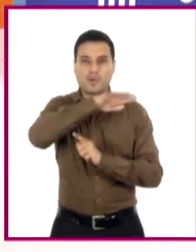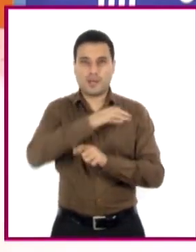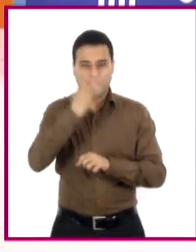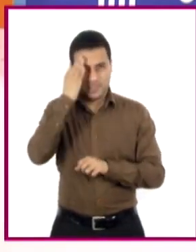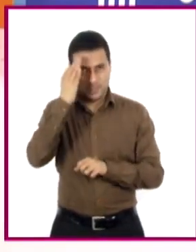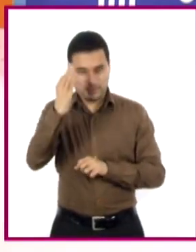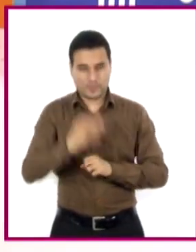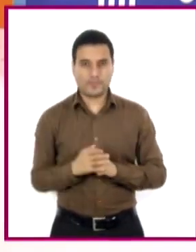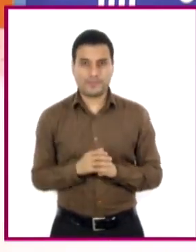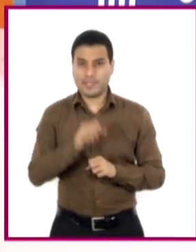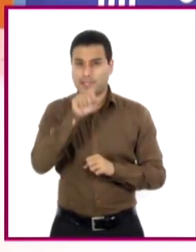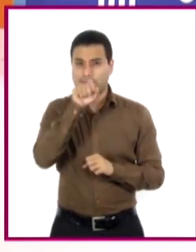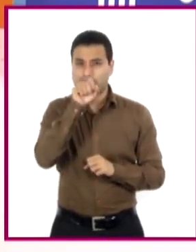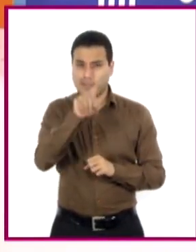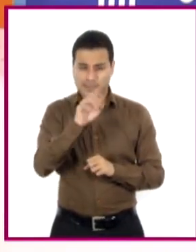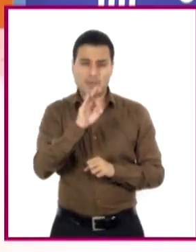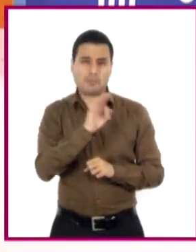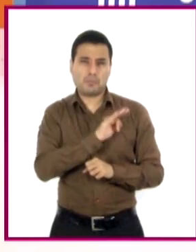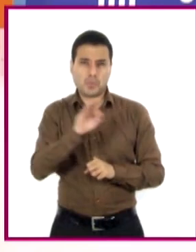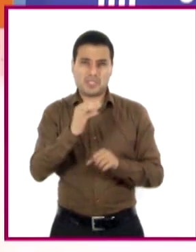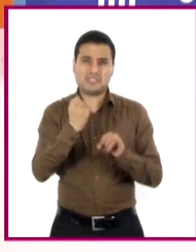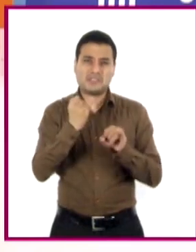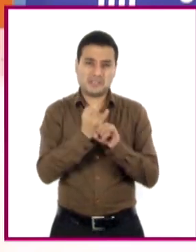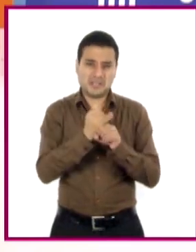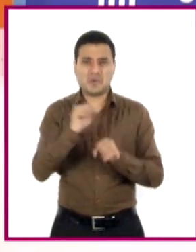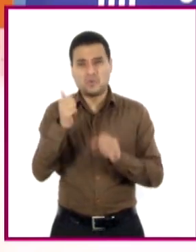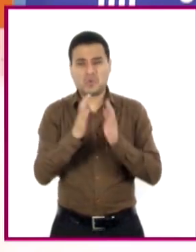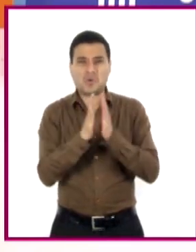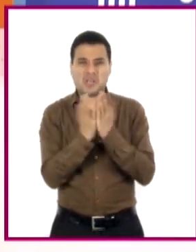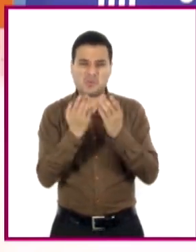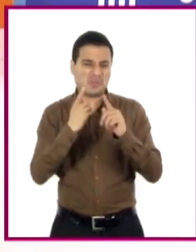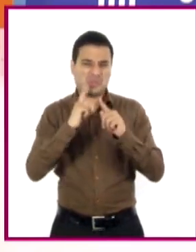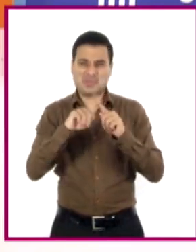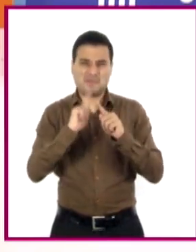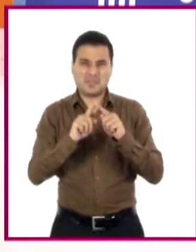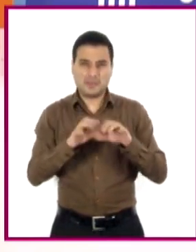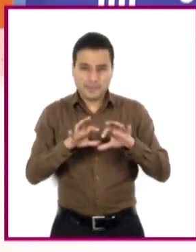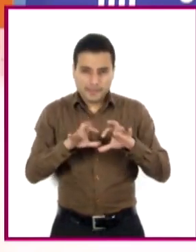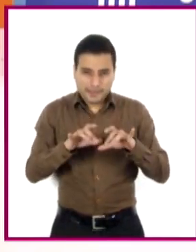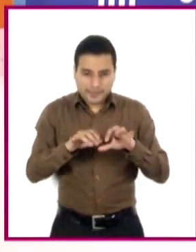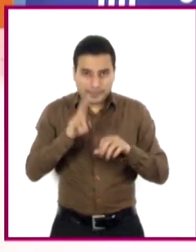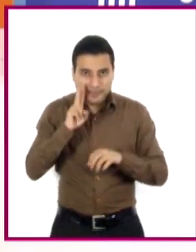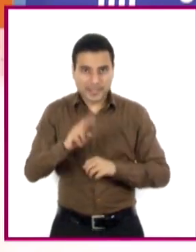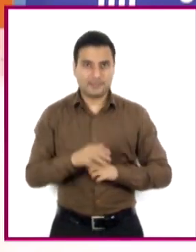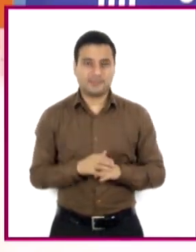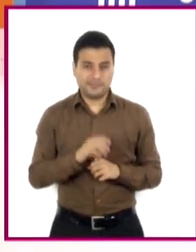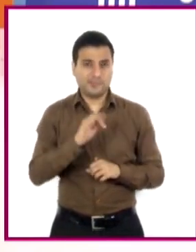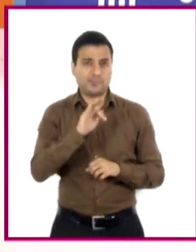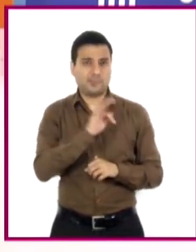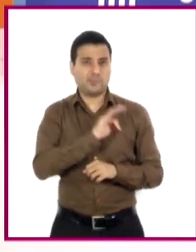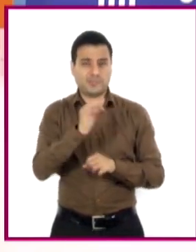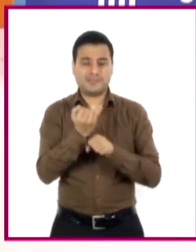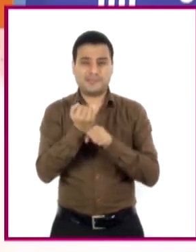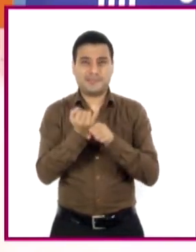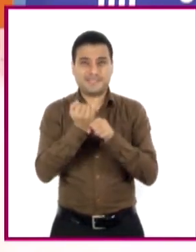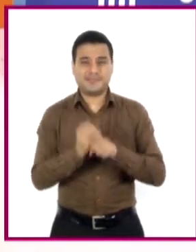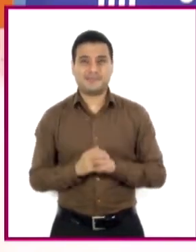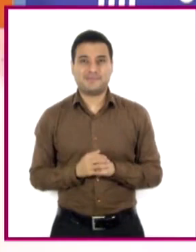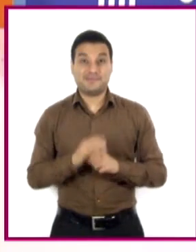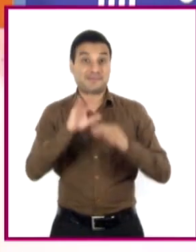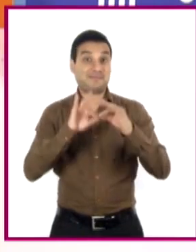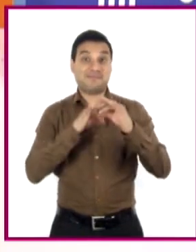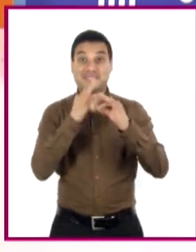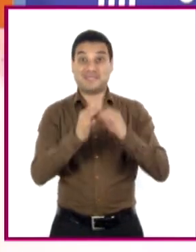También podrás consultar otras fuentes bibliográficas, digitales y audiovisuales que tengas a la mano.